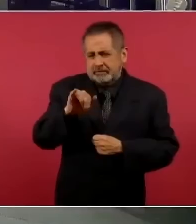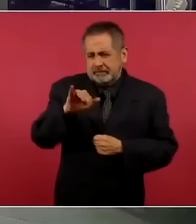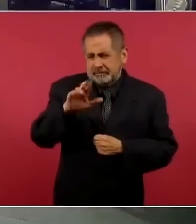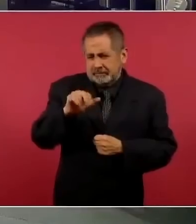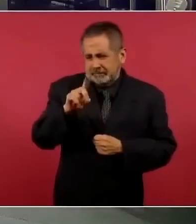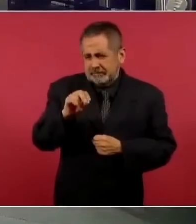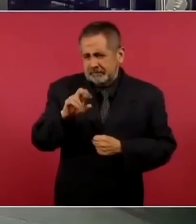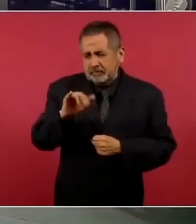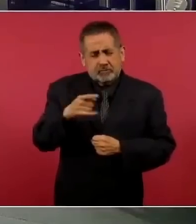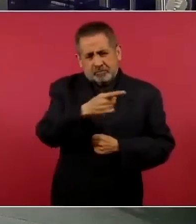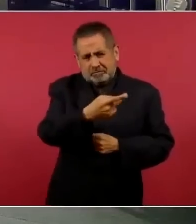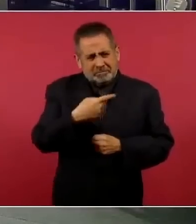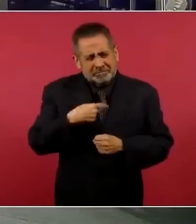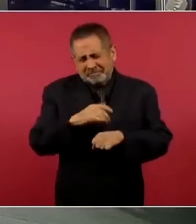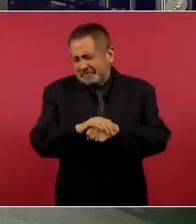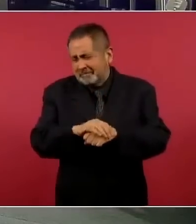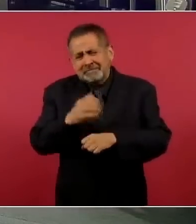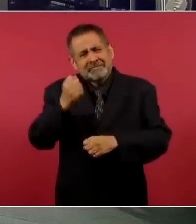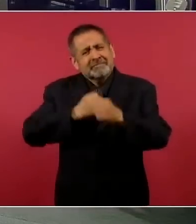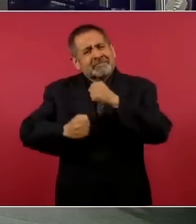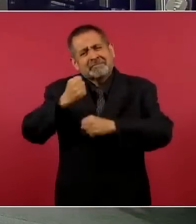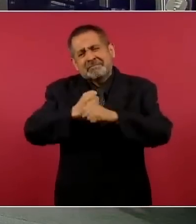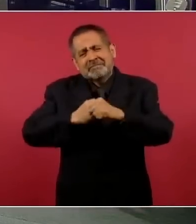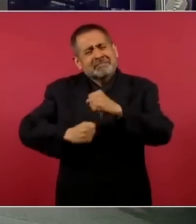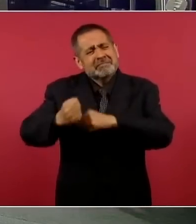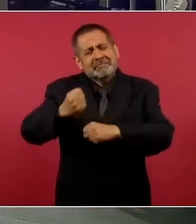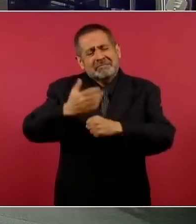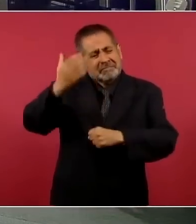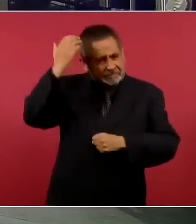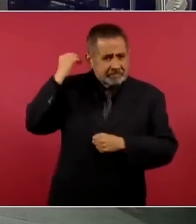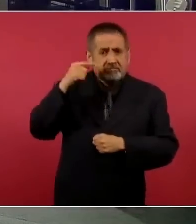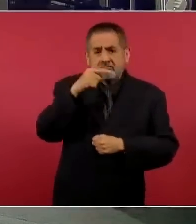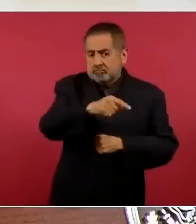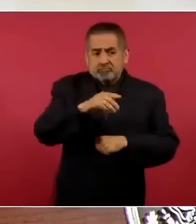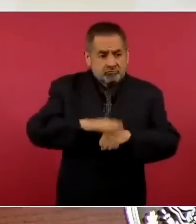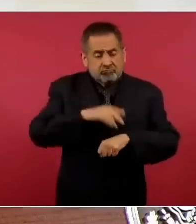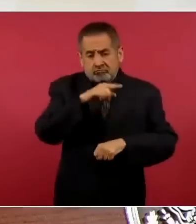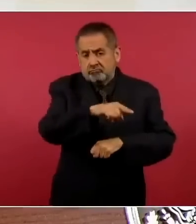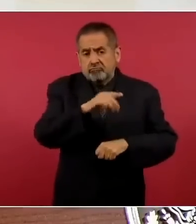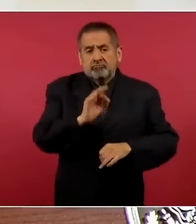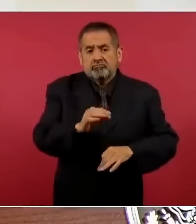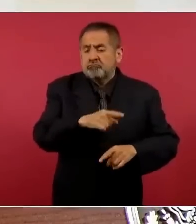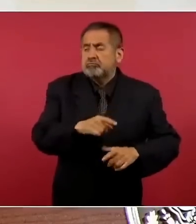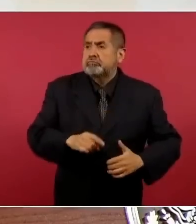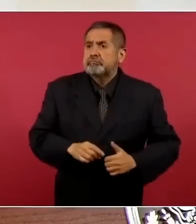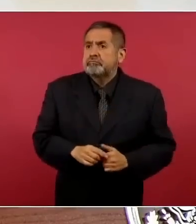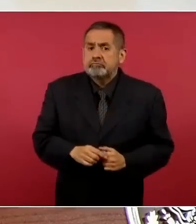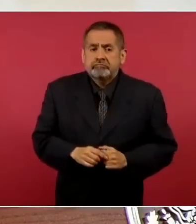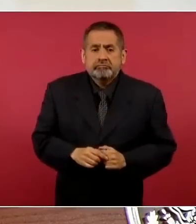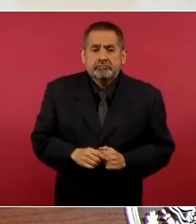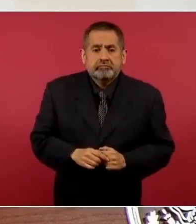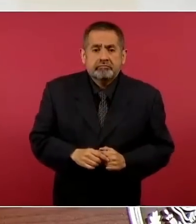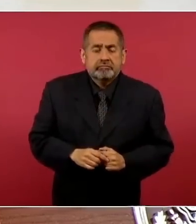hace años, era de los más